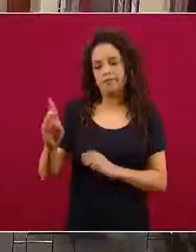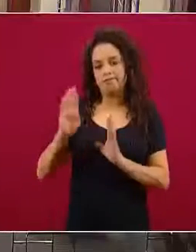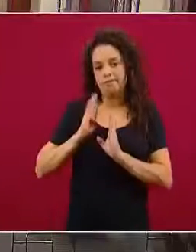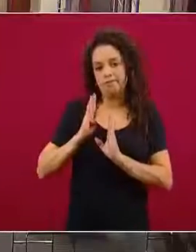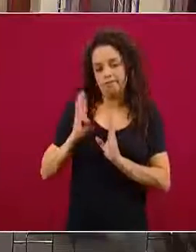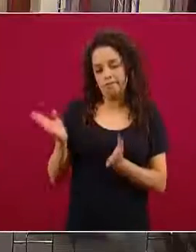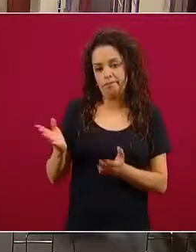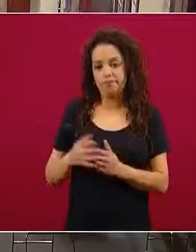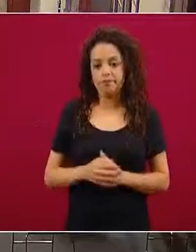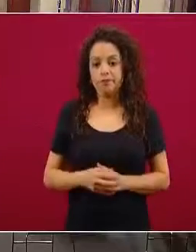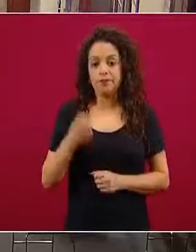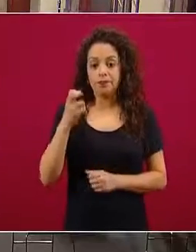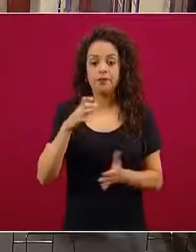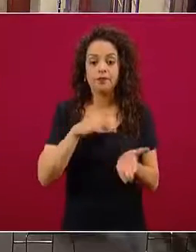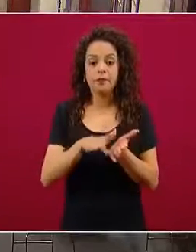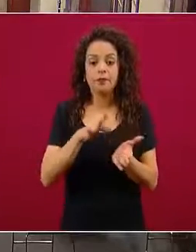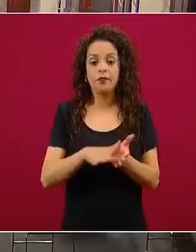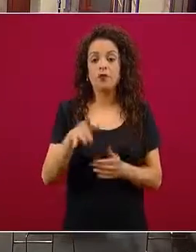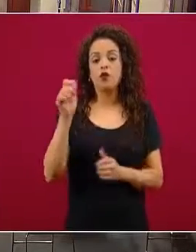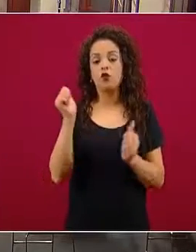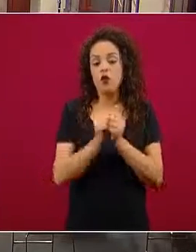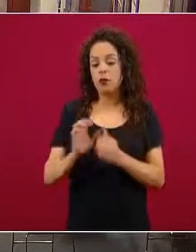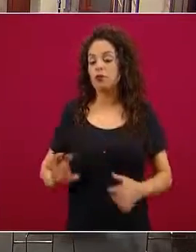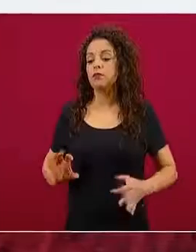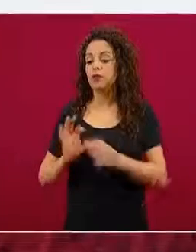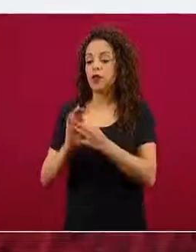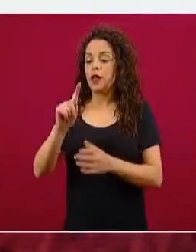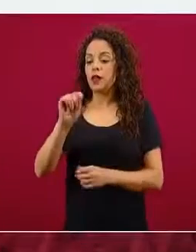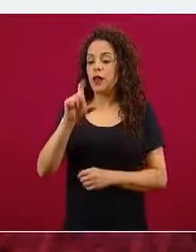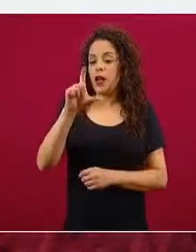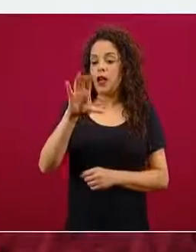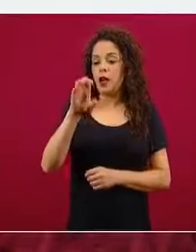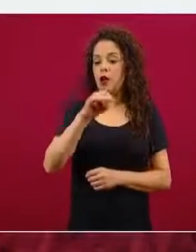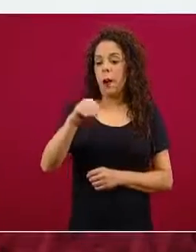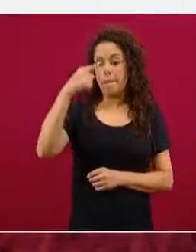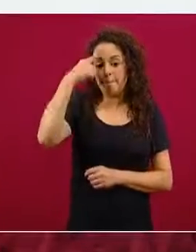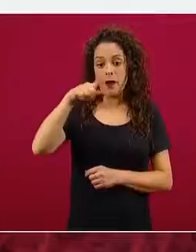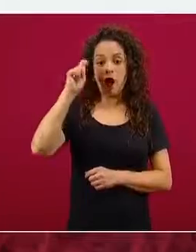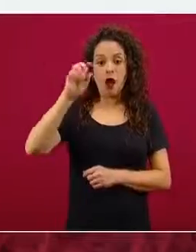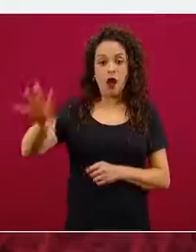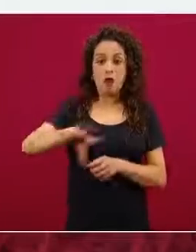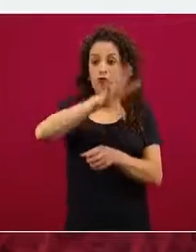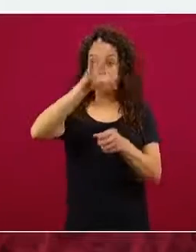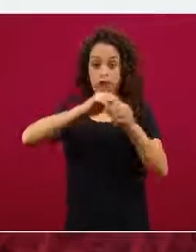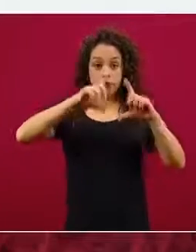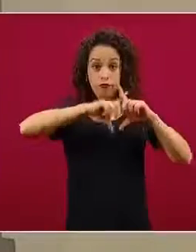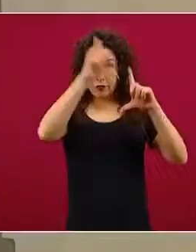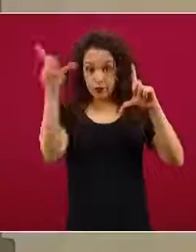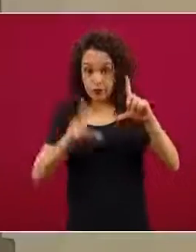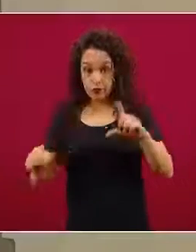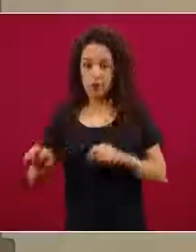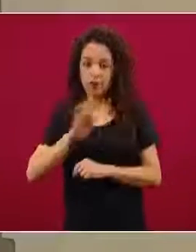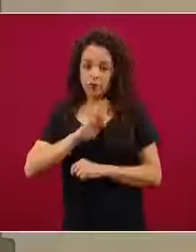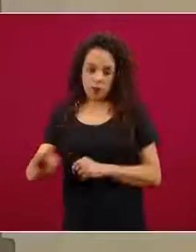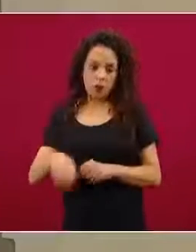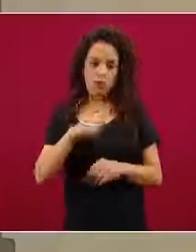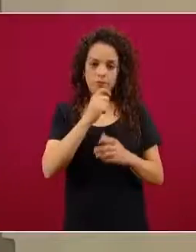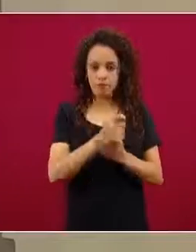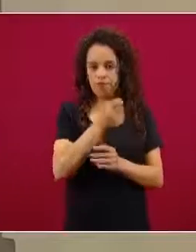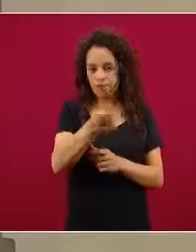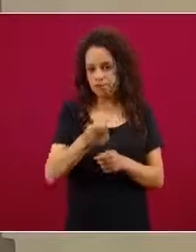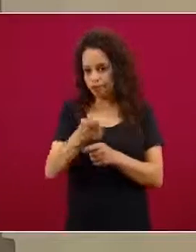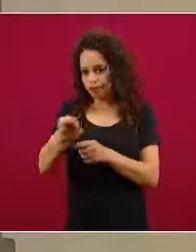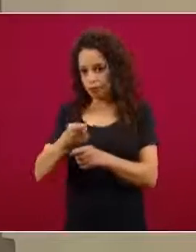nos apoyamos en Telecom para abarcar el total de la República Mexicana en